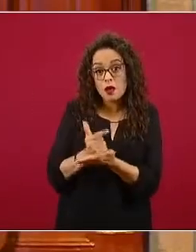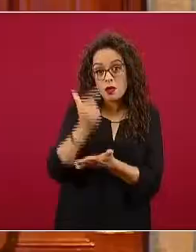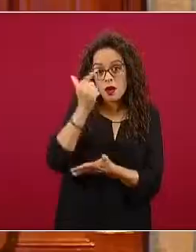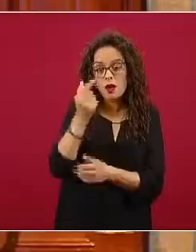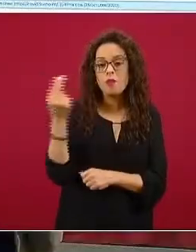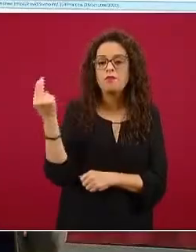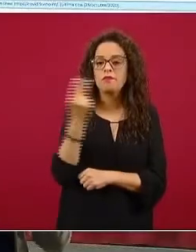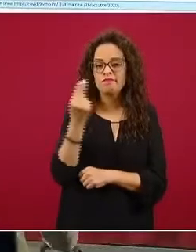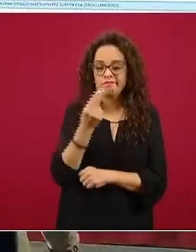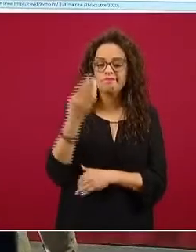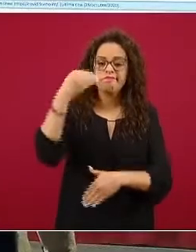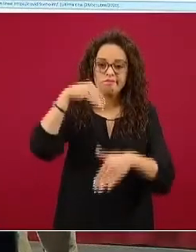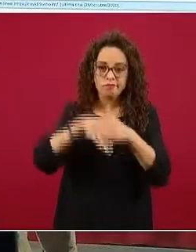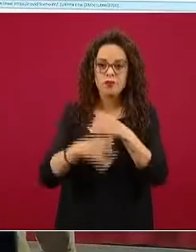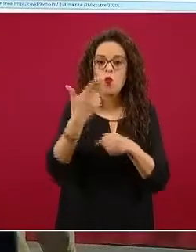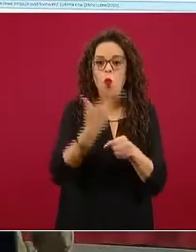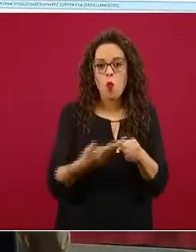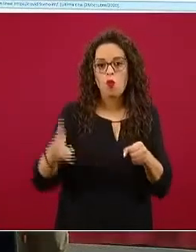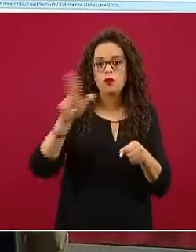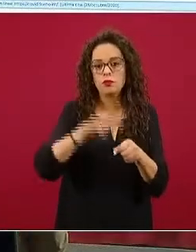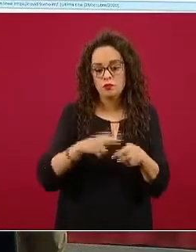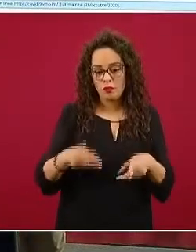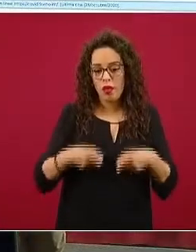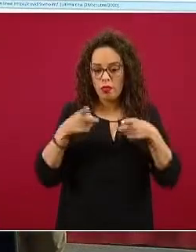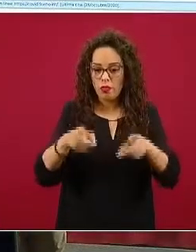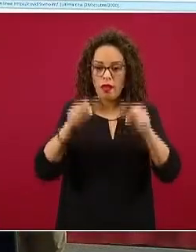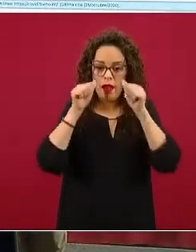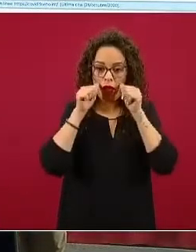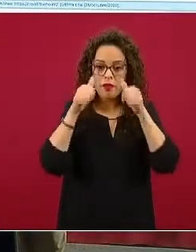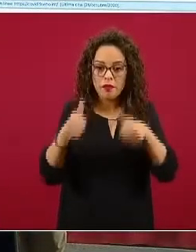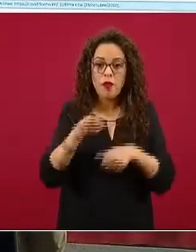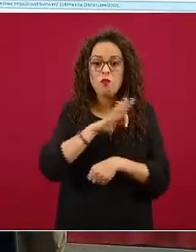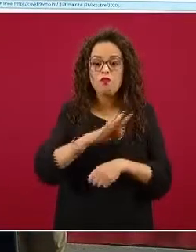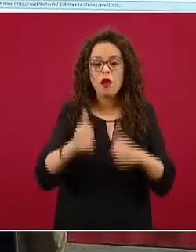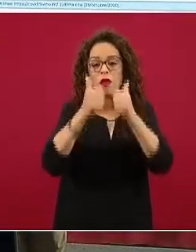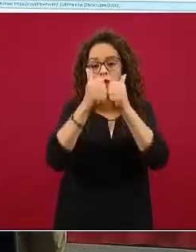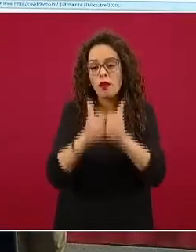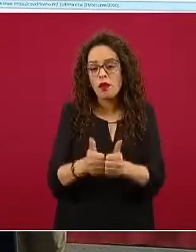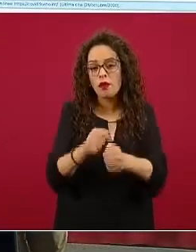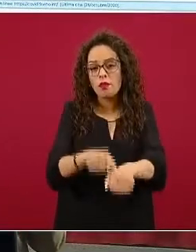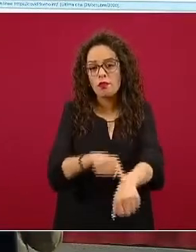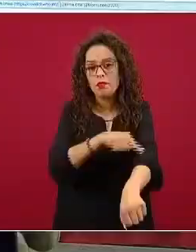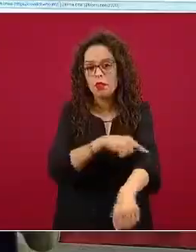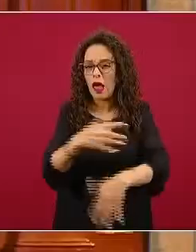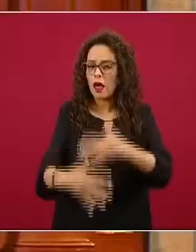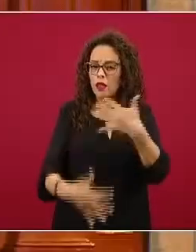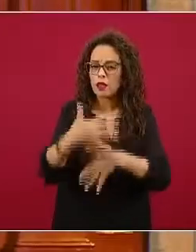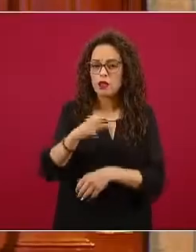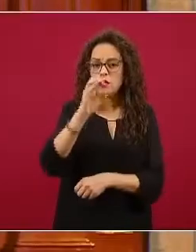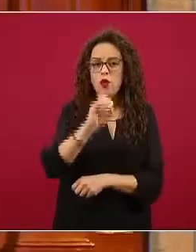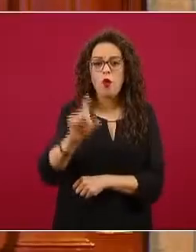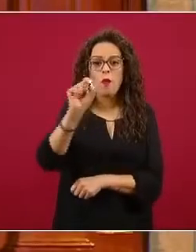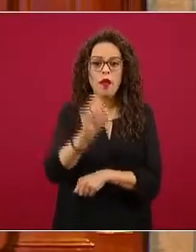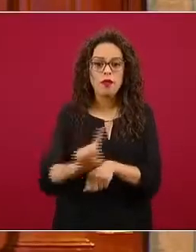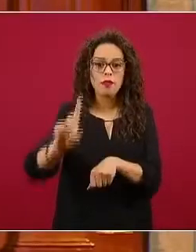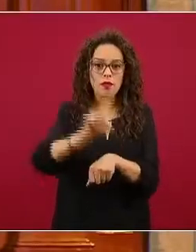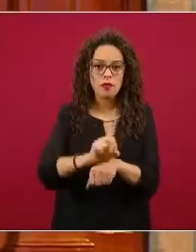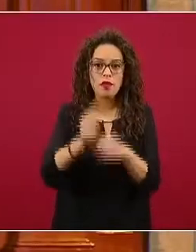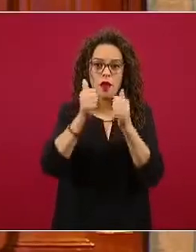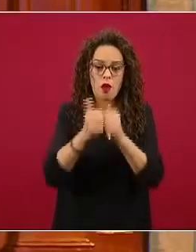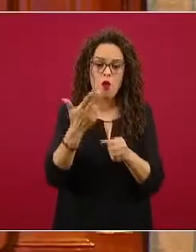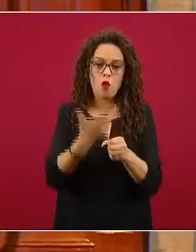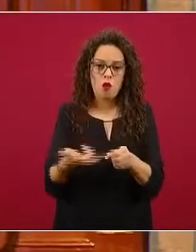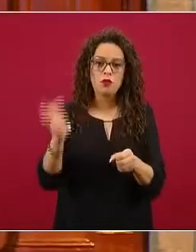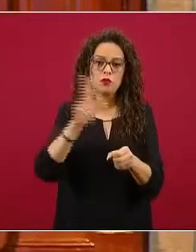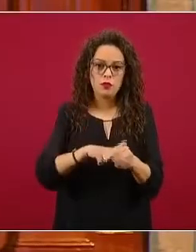atención hospitalaria y pueden permanecer en promedio 15, 20 días hospitalizados y lamentablemente